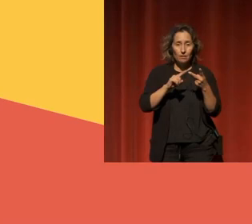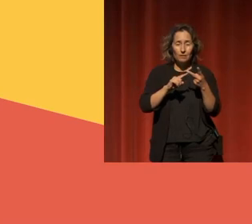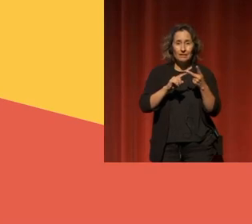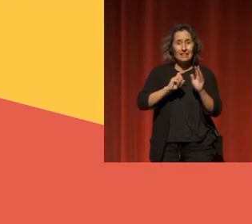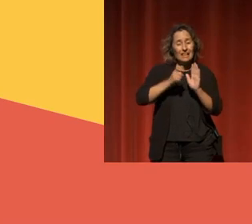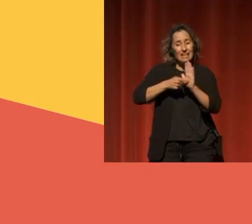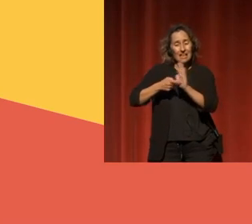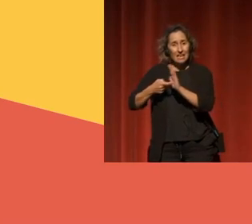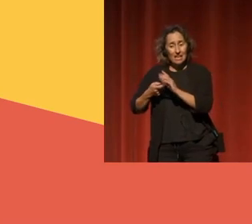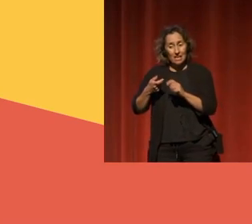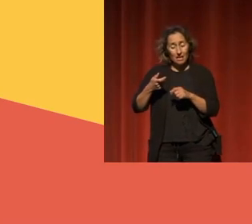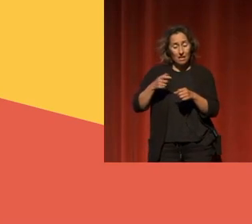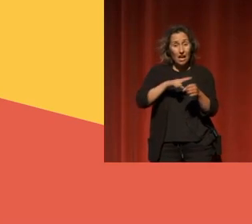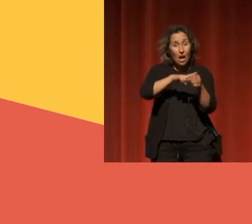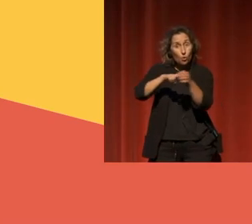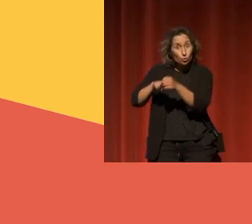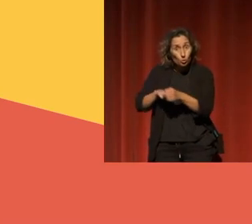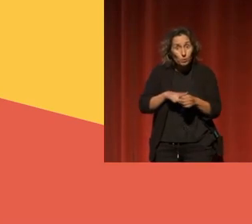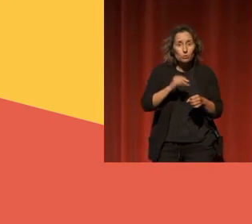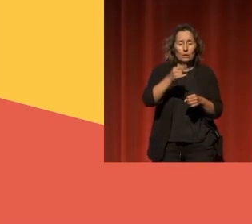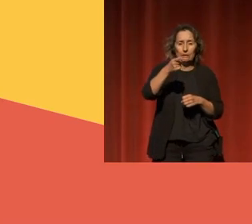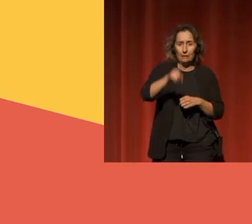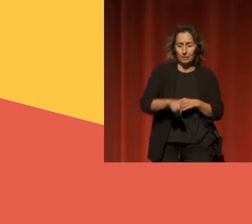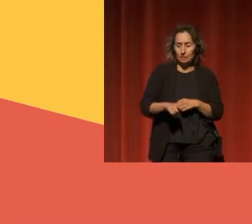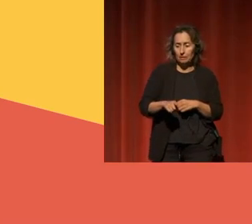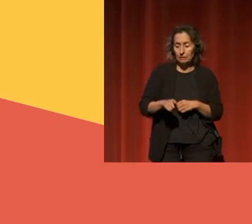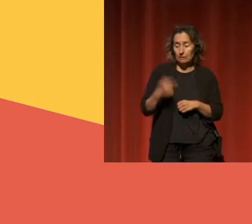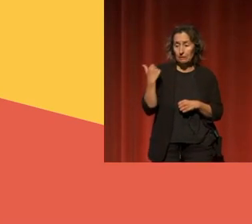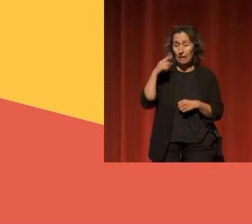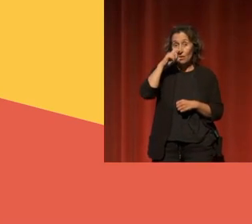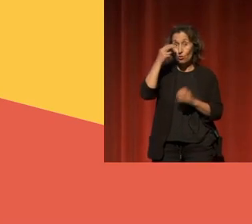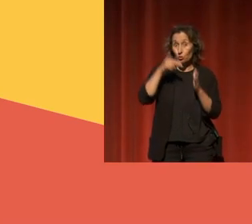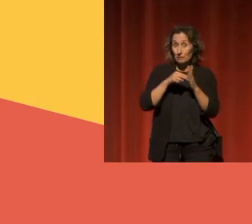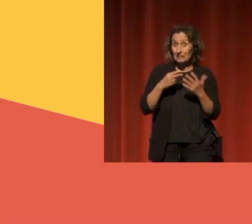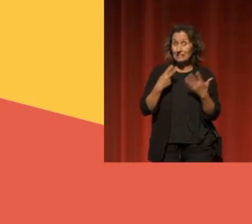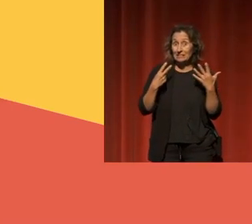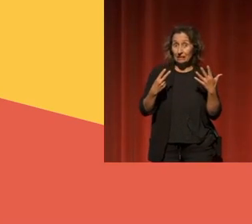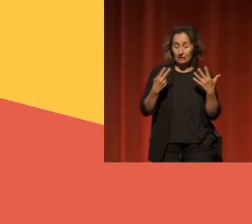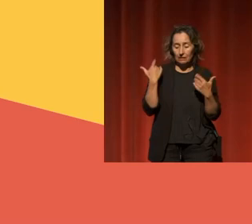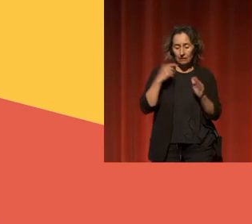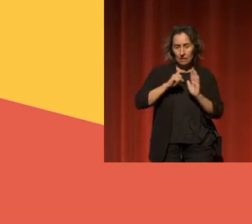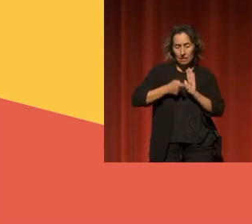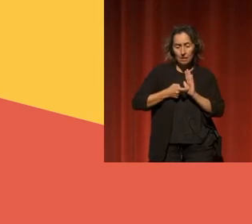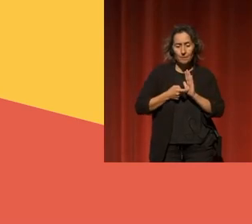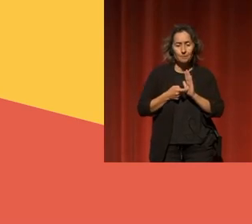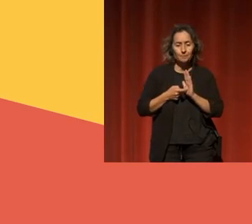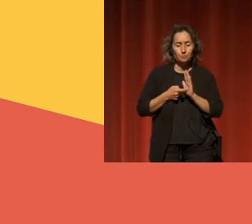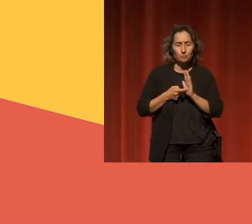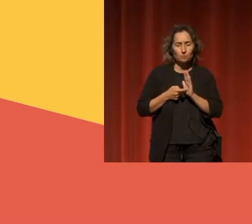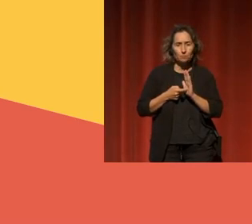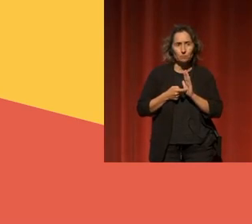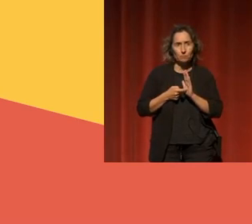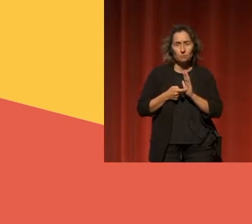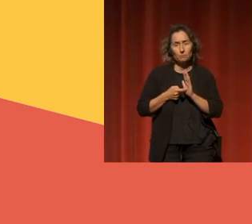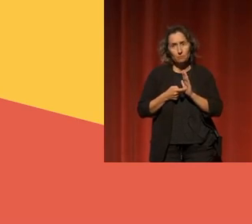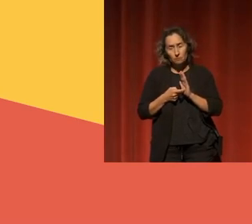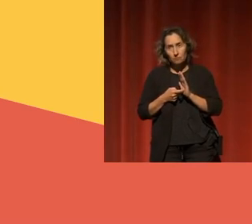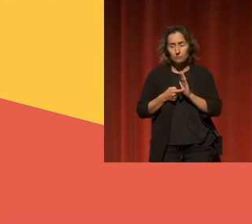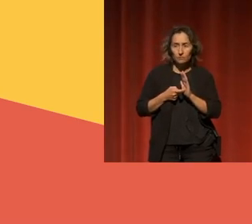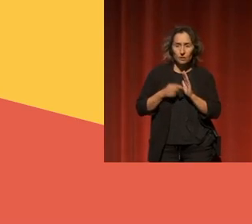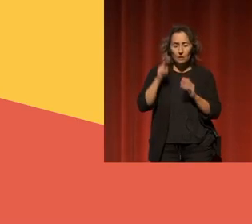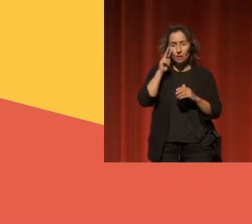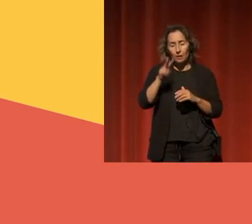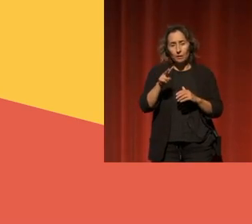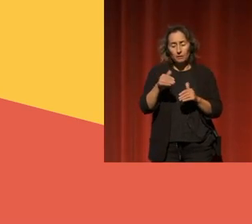serie de leyes a nivel autonómico esta ley que ya es del año 2007 y que bueno quizás estaría por ver en qué